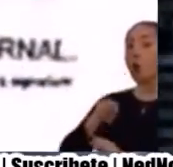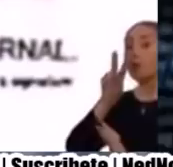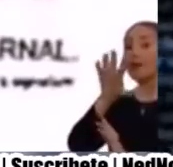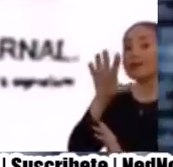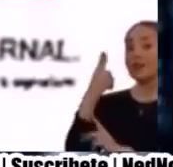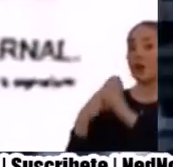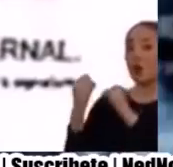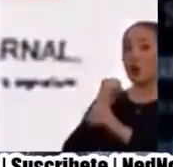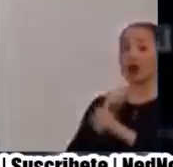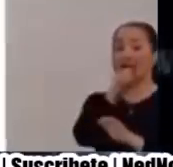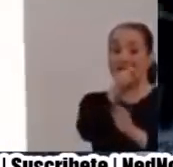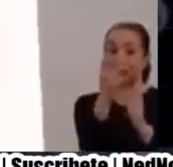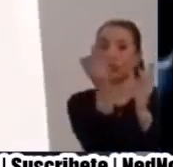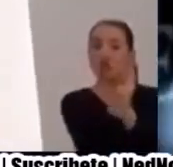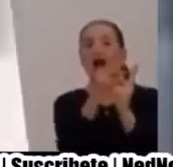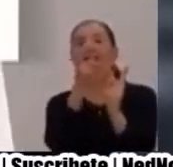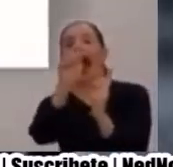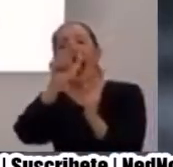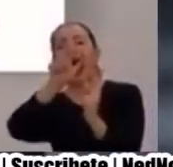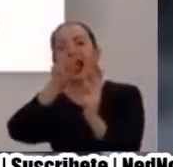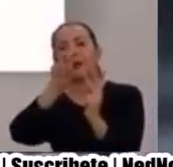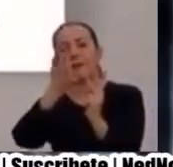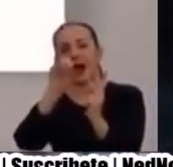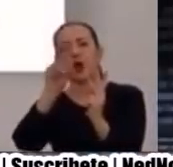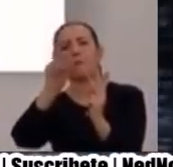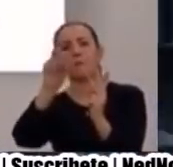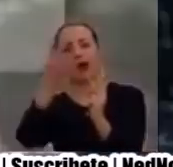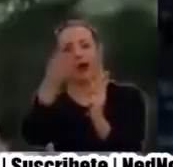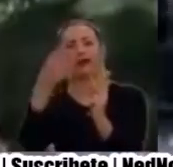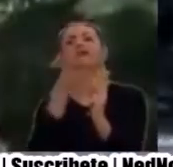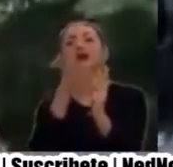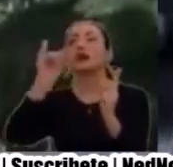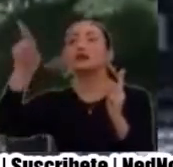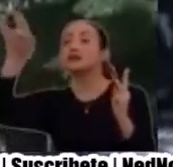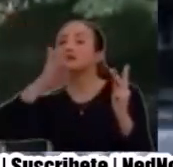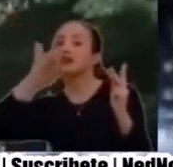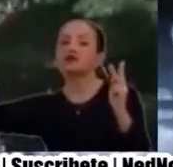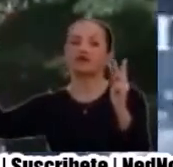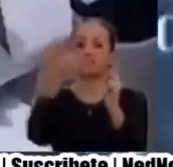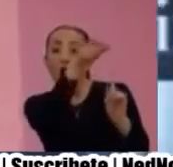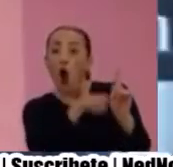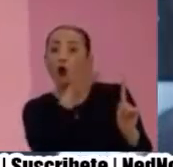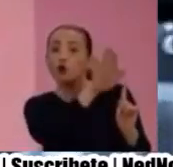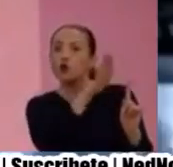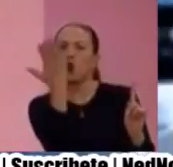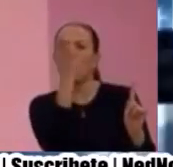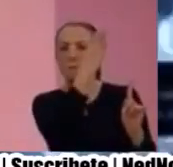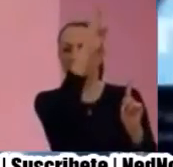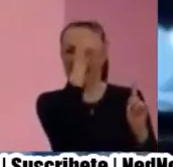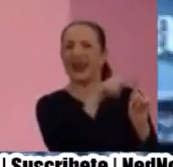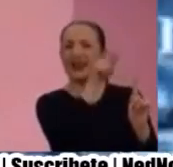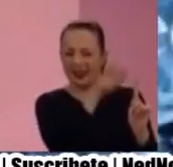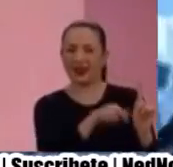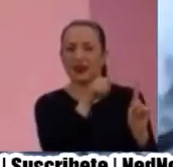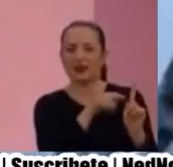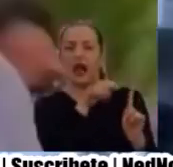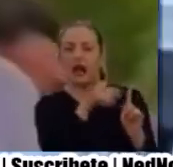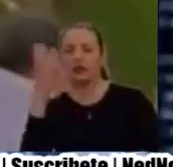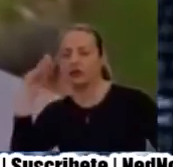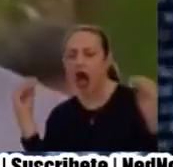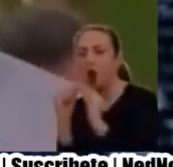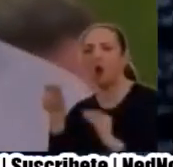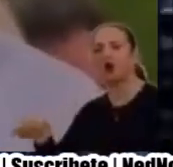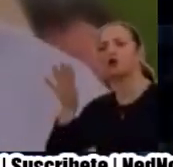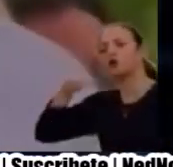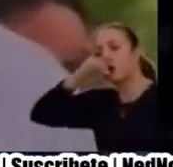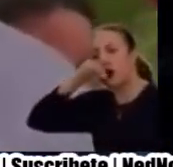miedo recordaremos esa canción cuando hablemos al oído con ustedes esperando que